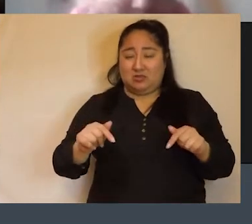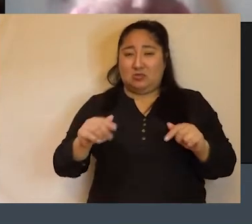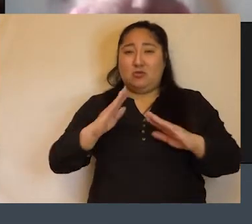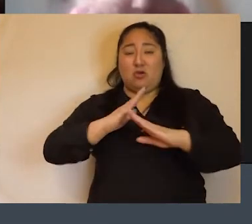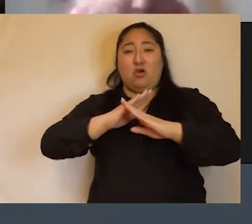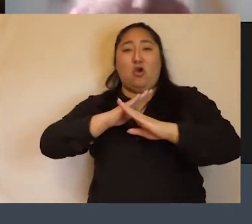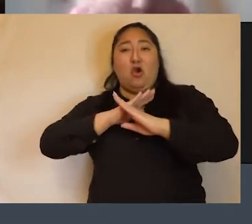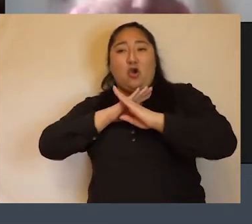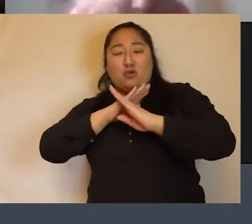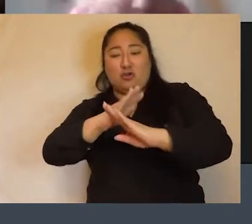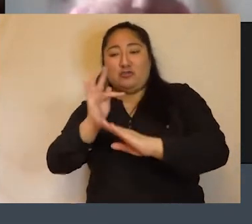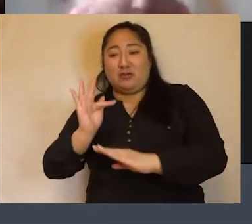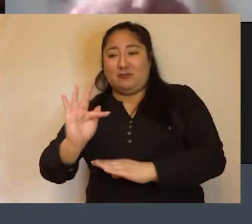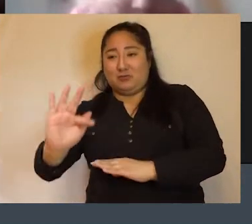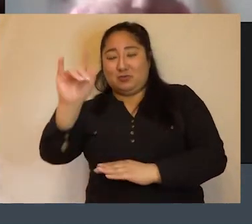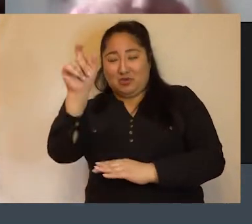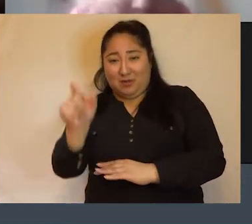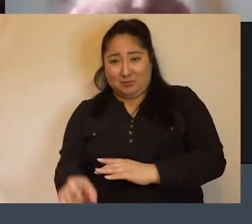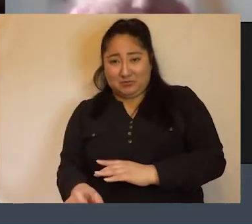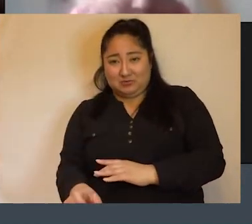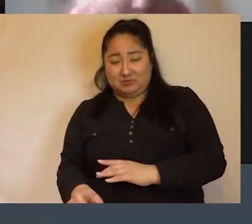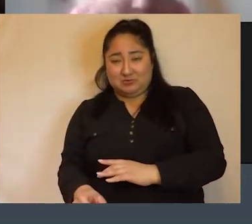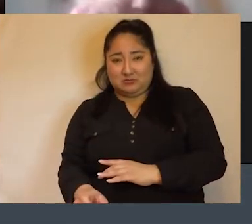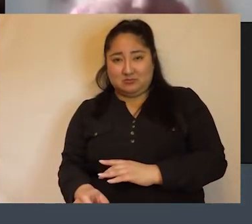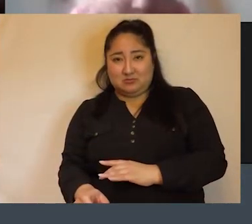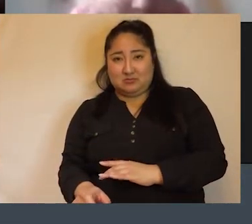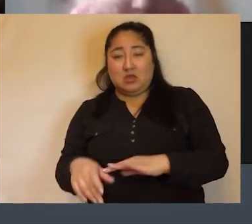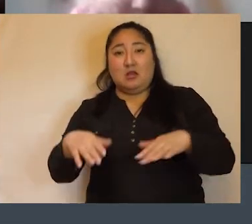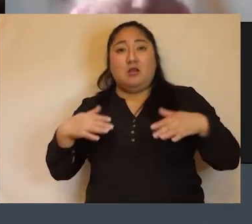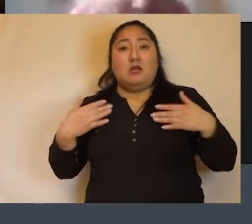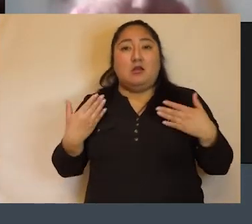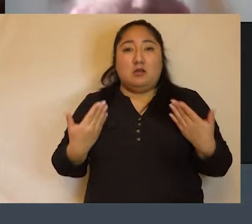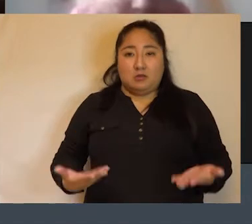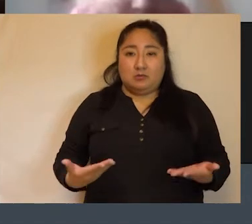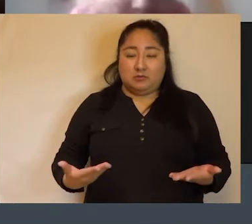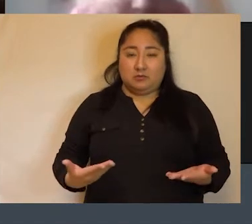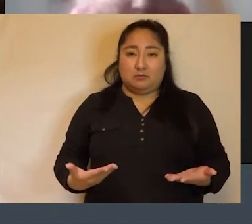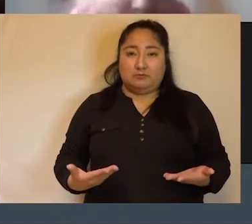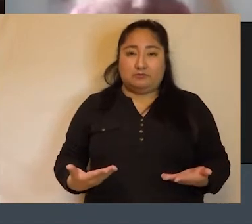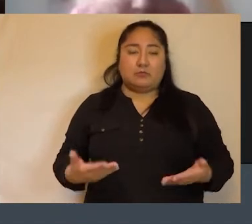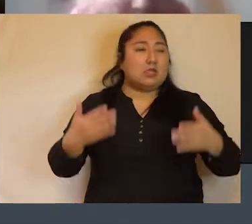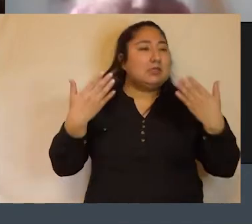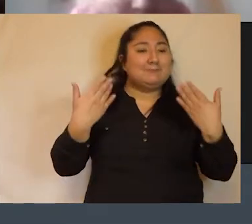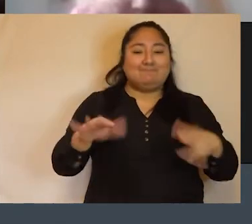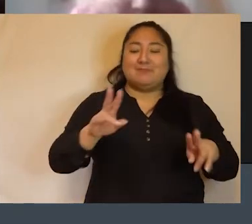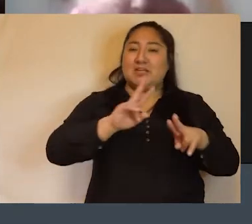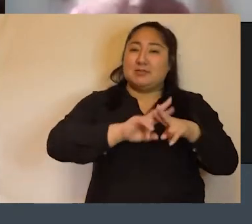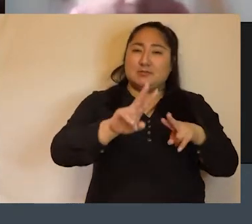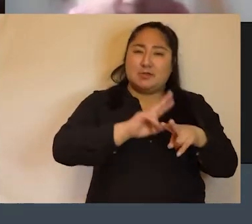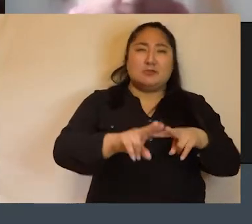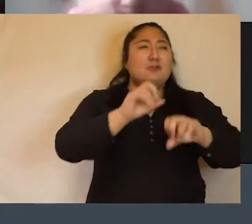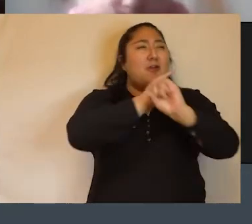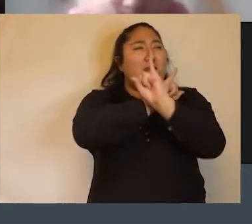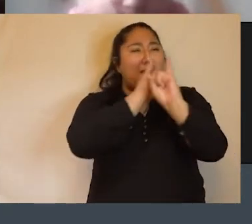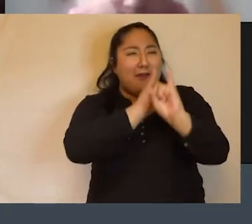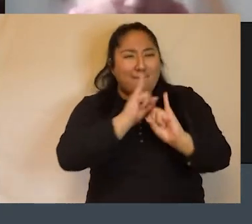esto iba en contra del futuro de las personas, ¿ya?, ahora que ya se hizo y de la forma que